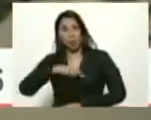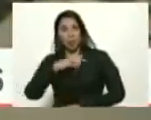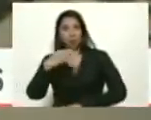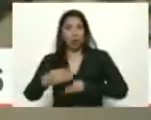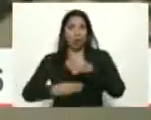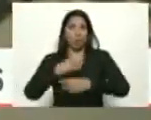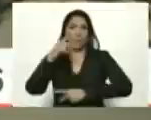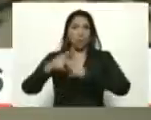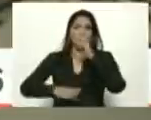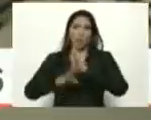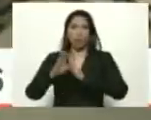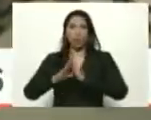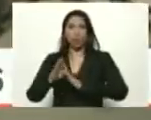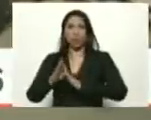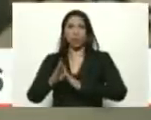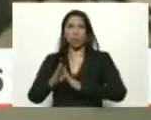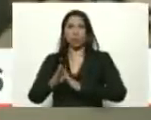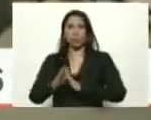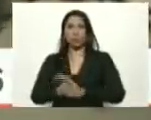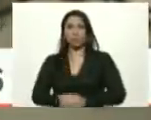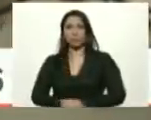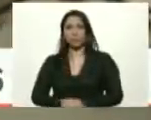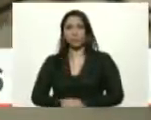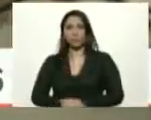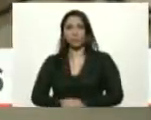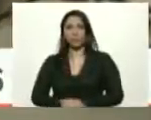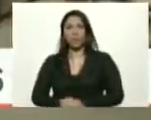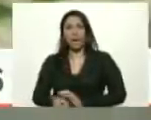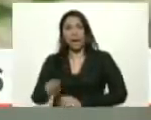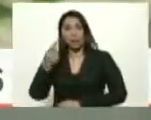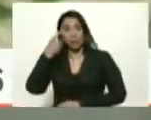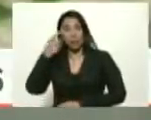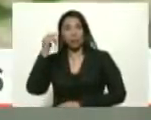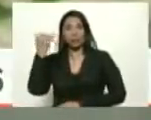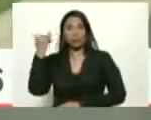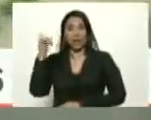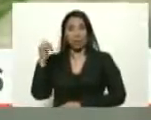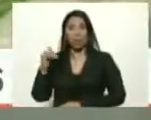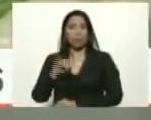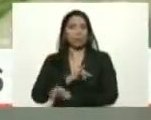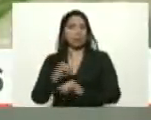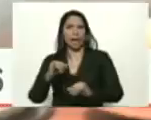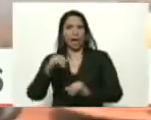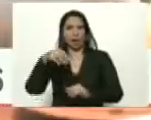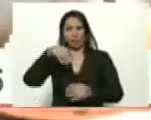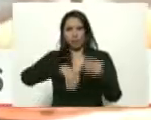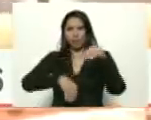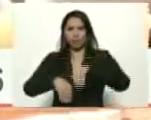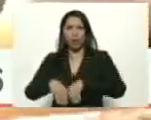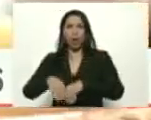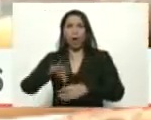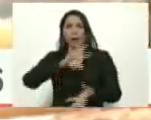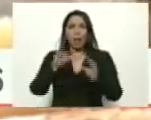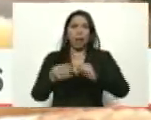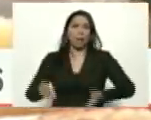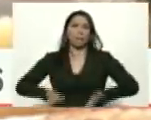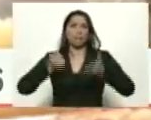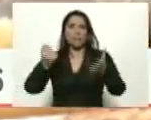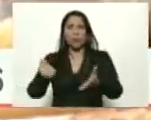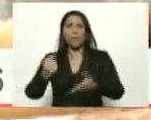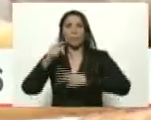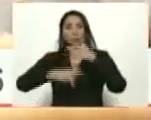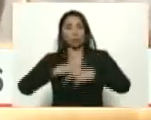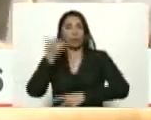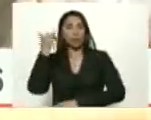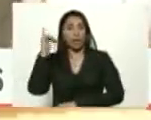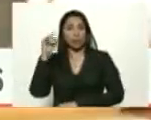ya estamos empacando en nuestro arroz Yaracuy que está en los combos y cajas CLAT, producido en Yaracuy. Pero